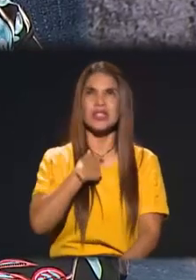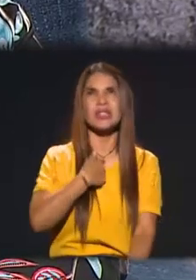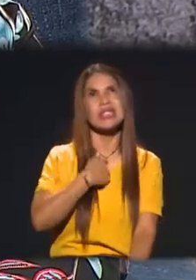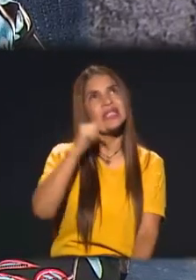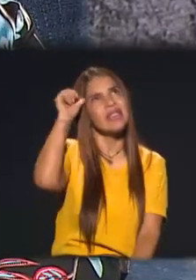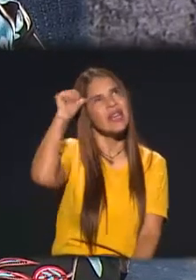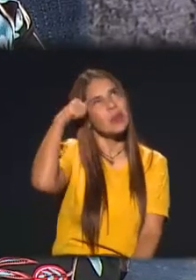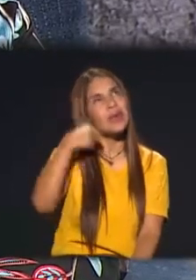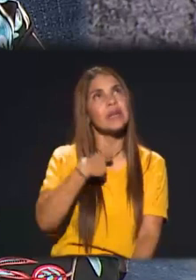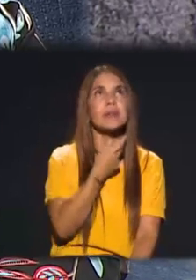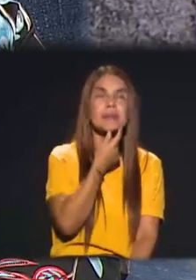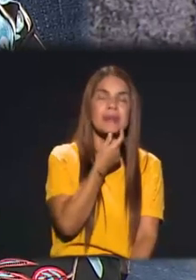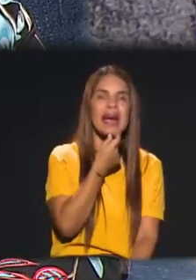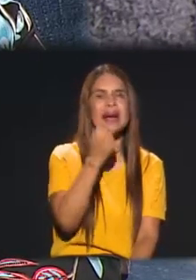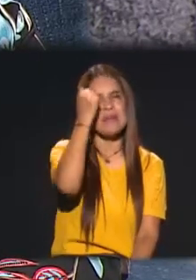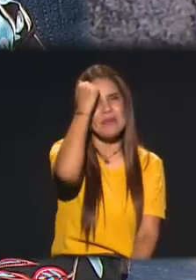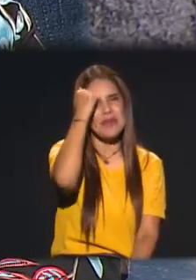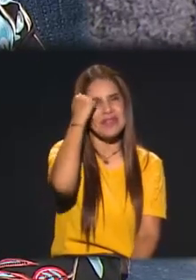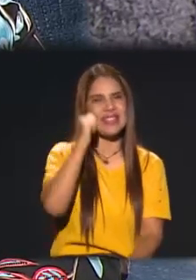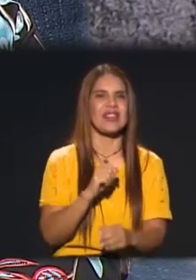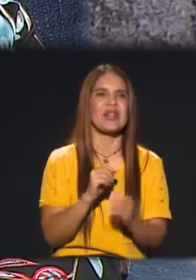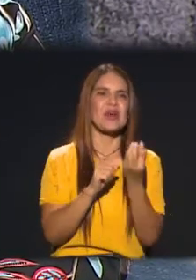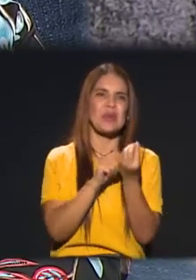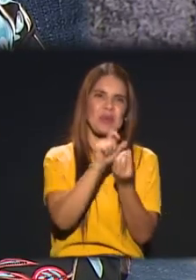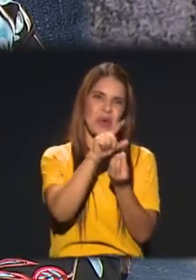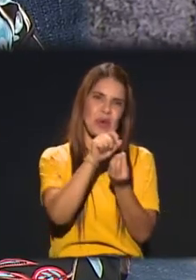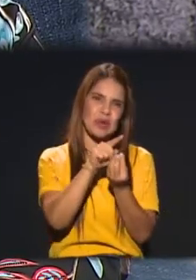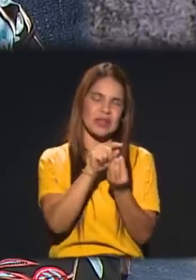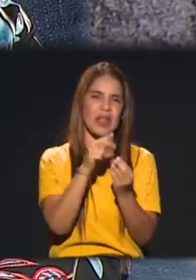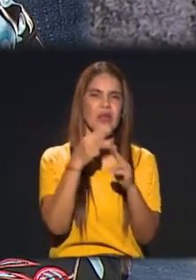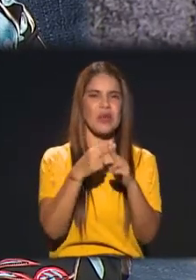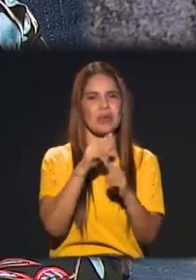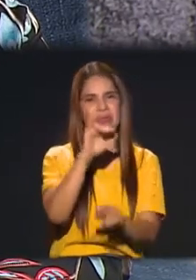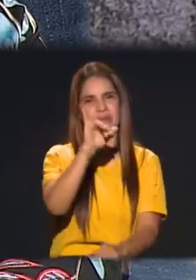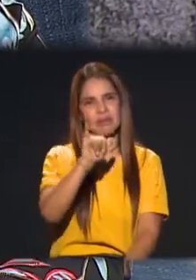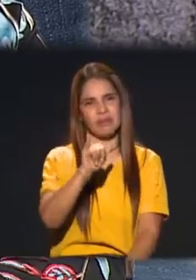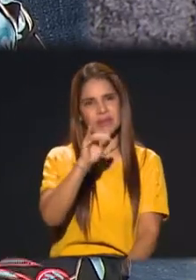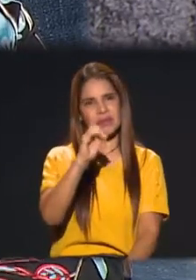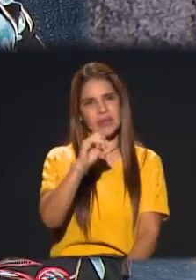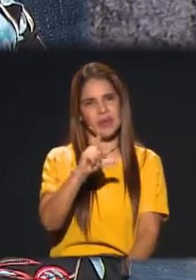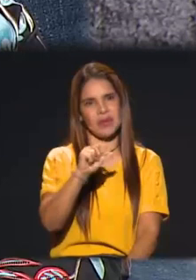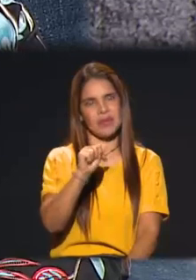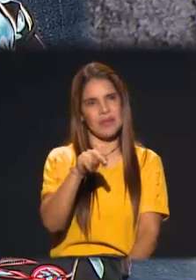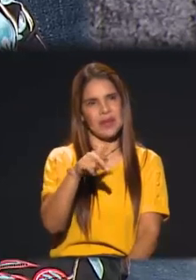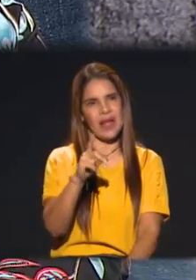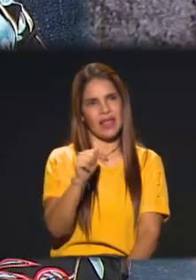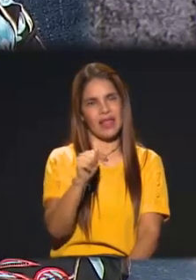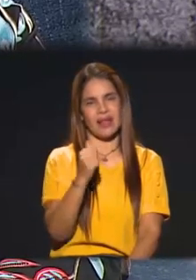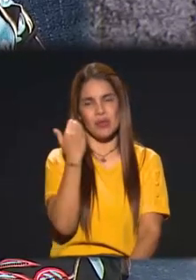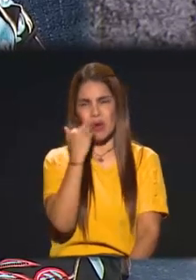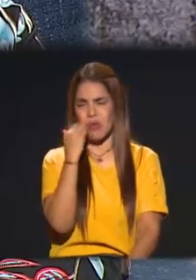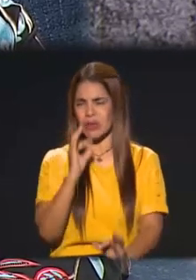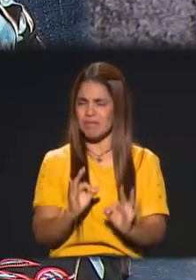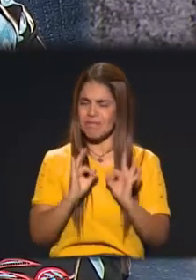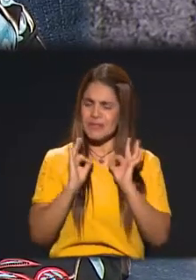haya marcado es una profesora en grado 11, la profesora se llamaba Yolanda, y una mujer bastante